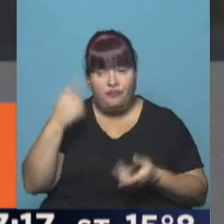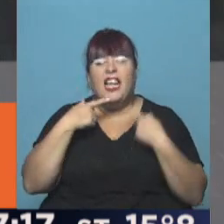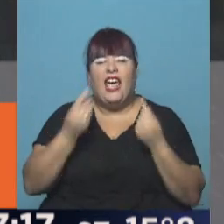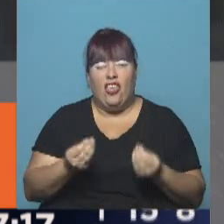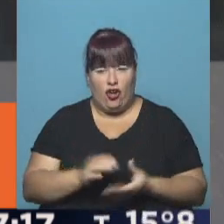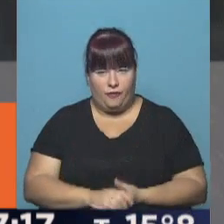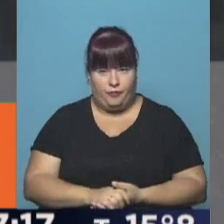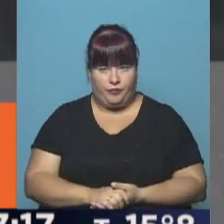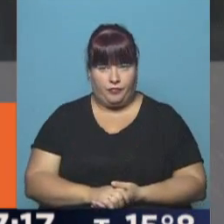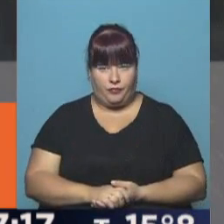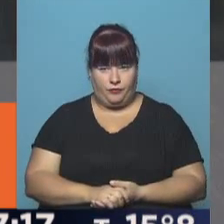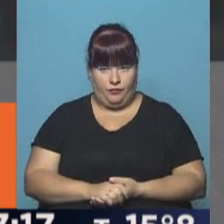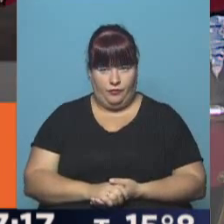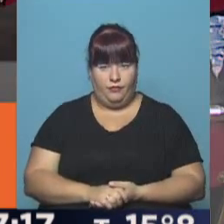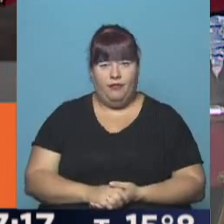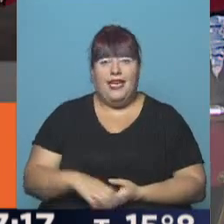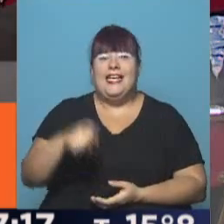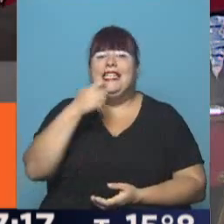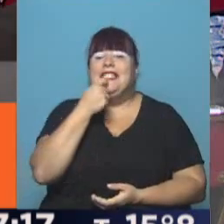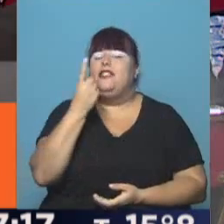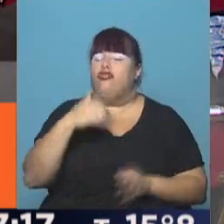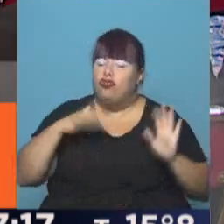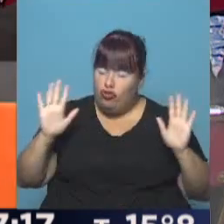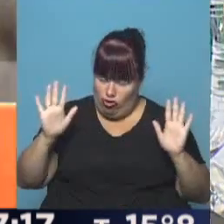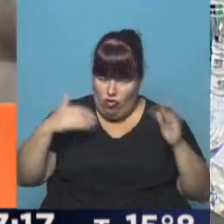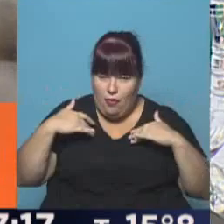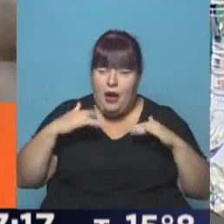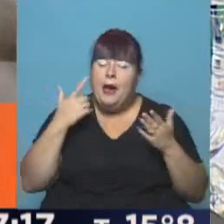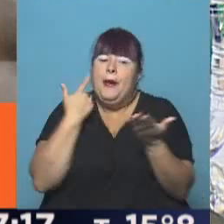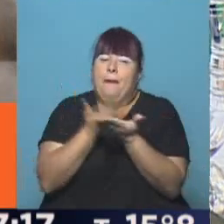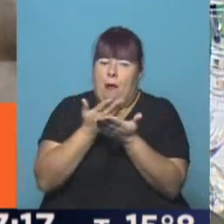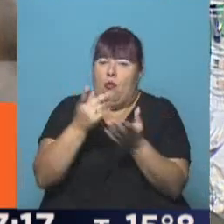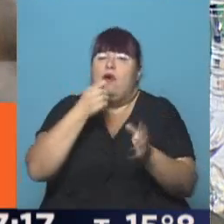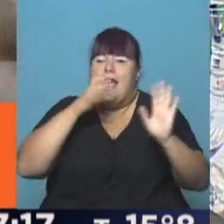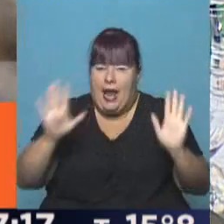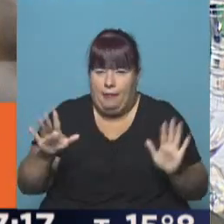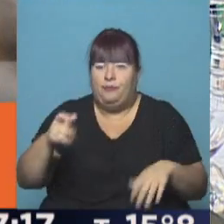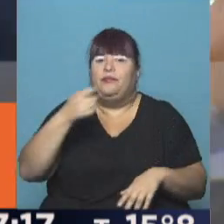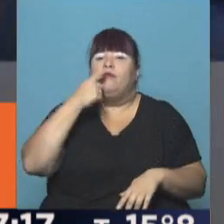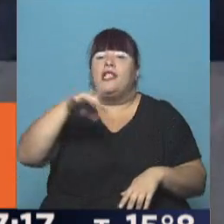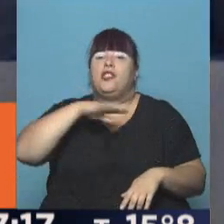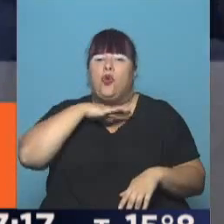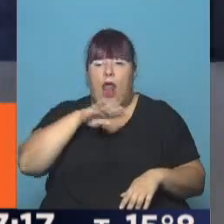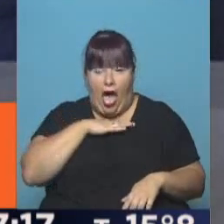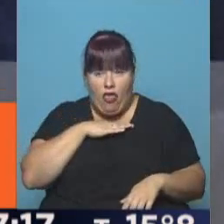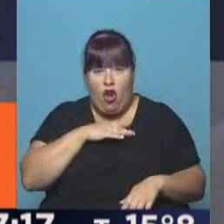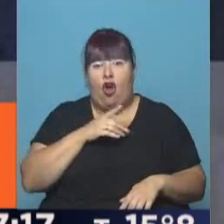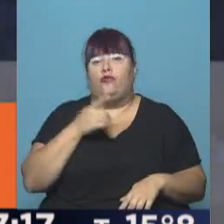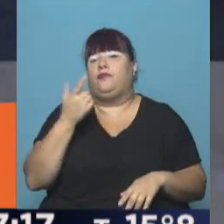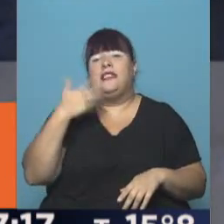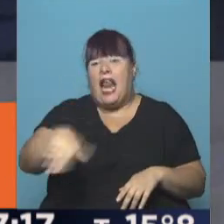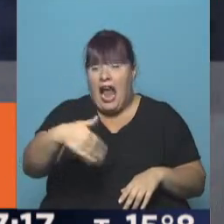dijo lo siguiente. Si hay un delincuente, quiero plantear el siguiente concepto. Si hay un delincuente que está en la